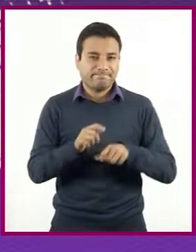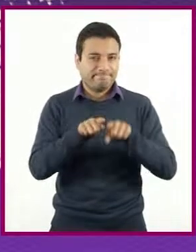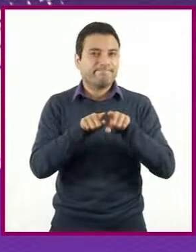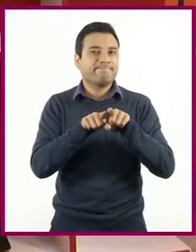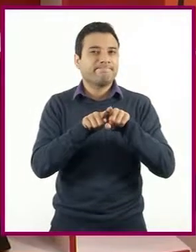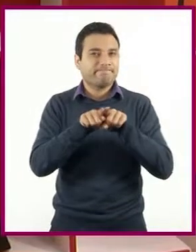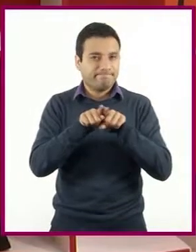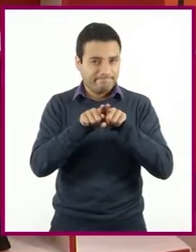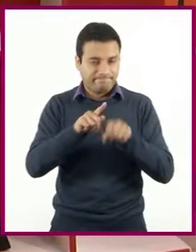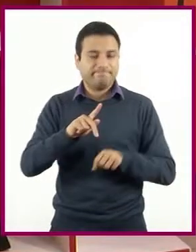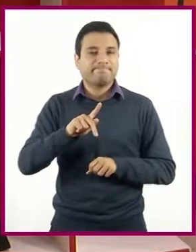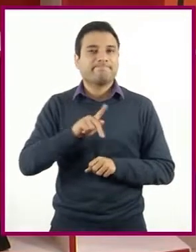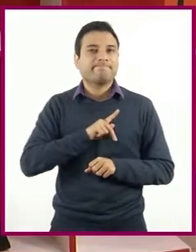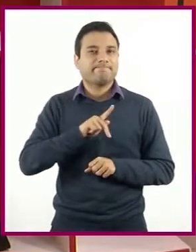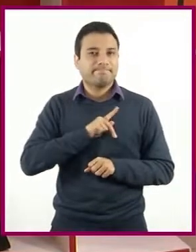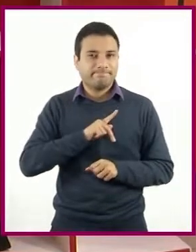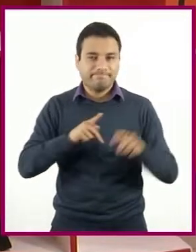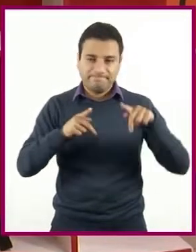hombre.